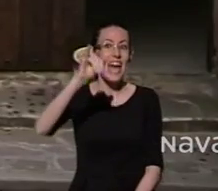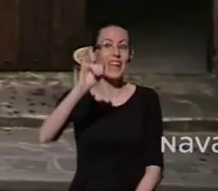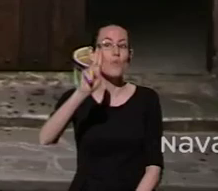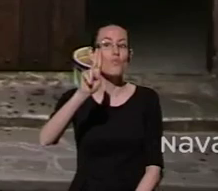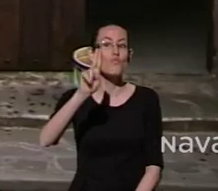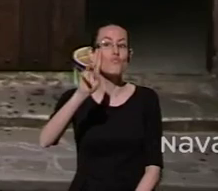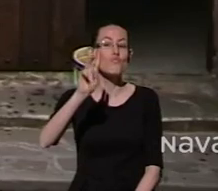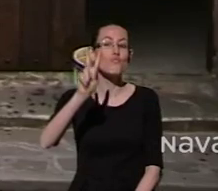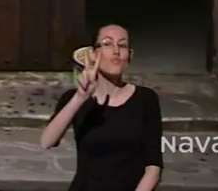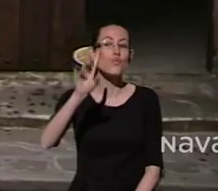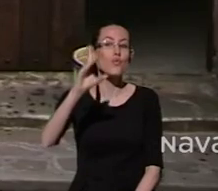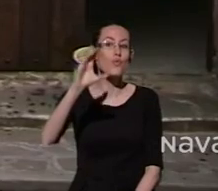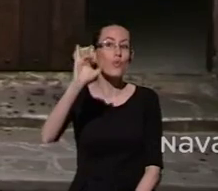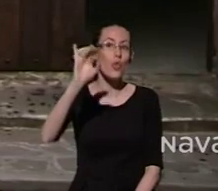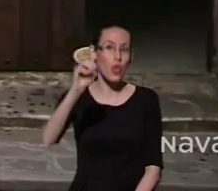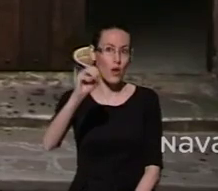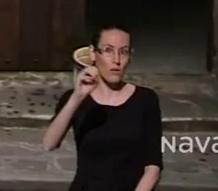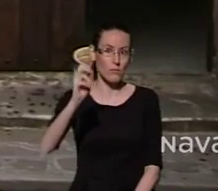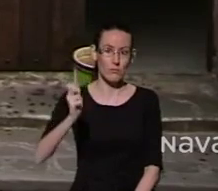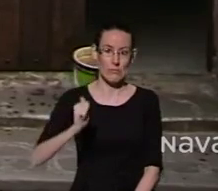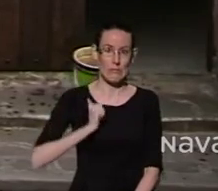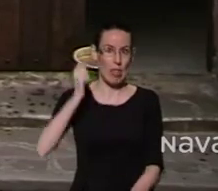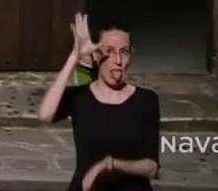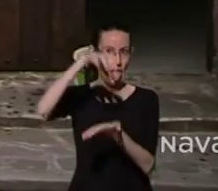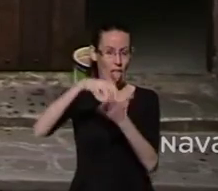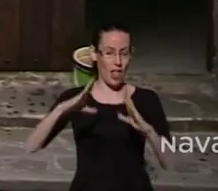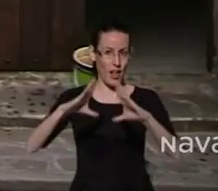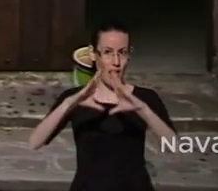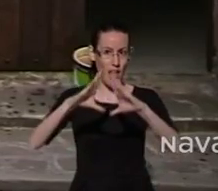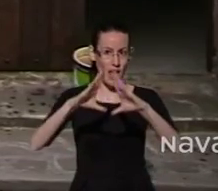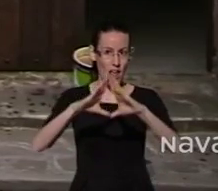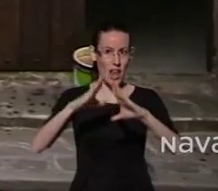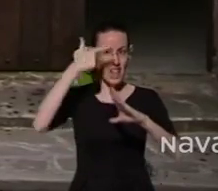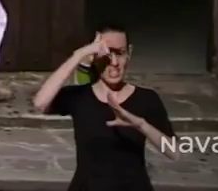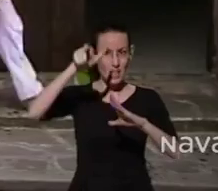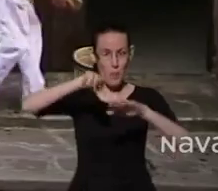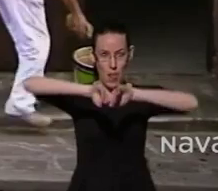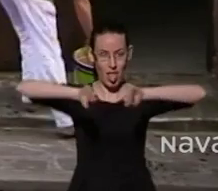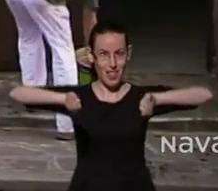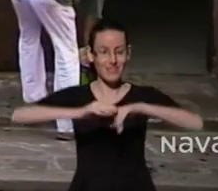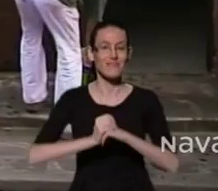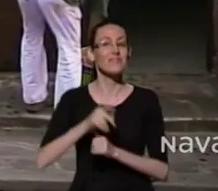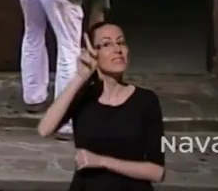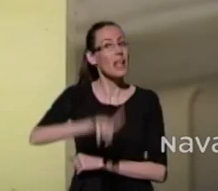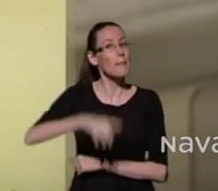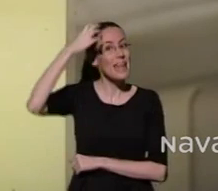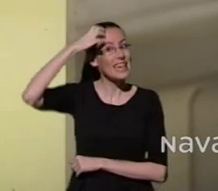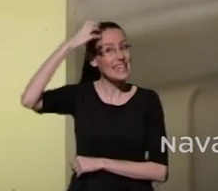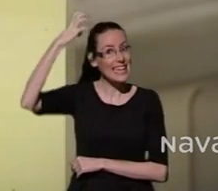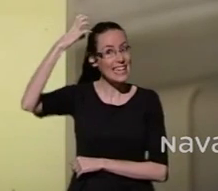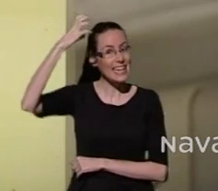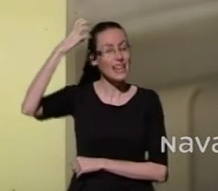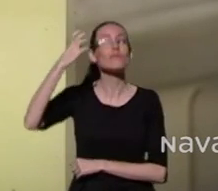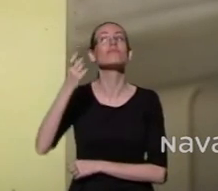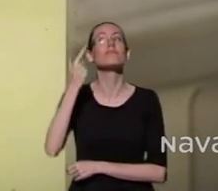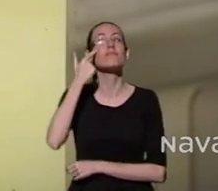la localidad en dos barrios. Y cómo no, también enseñaron a sus jefes la riqueza de su gastronomía.